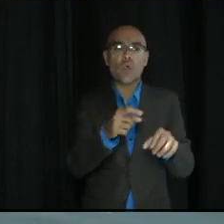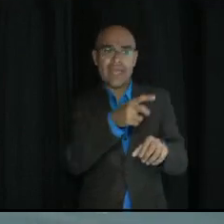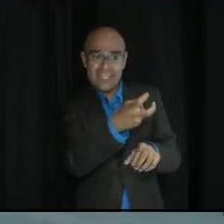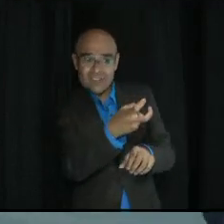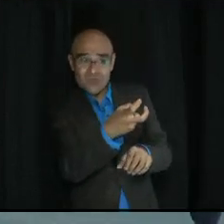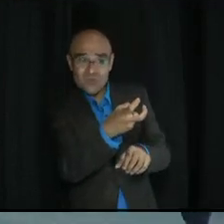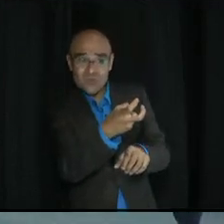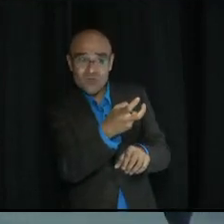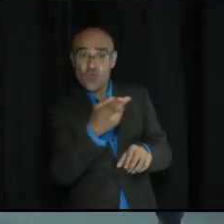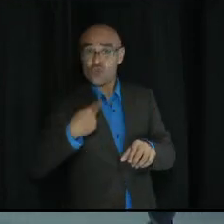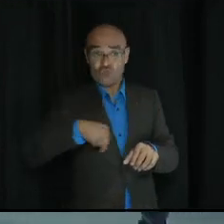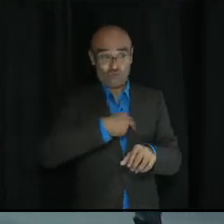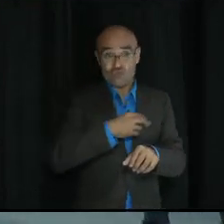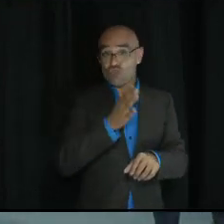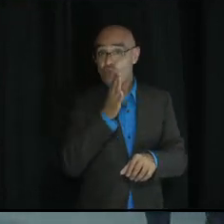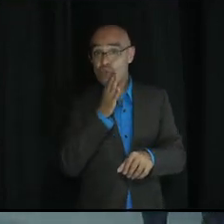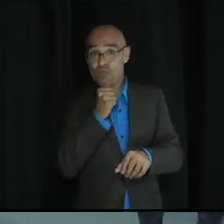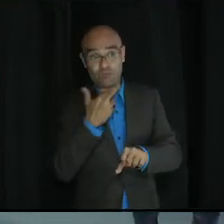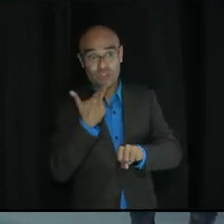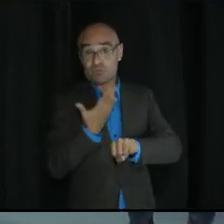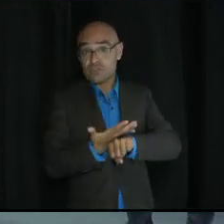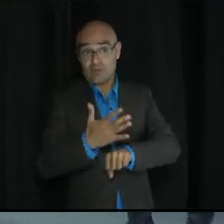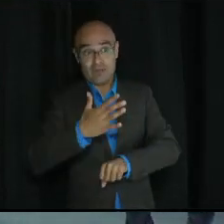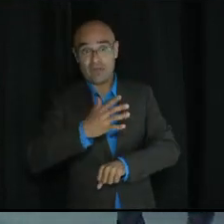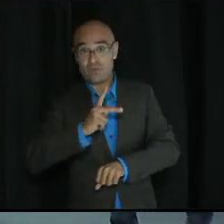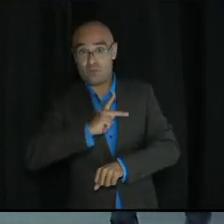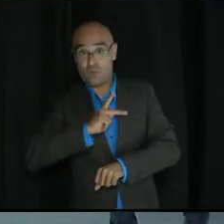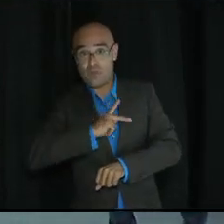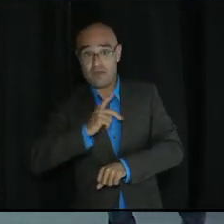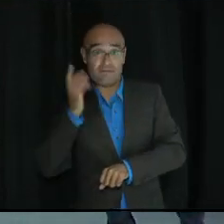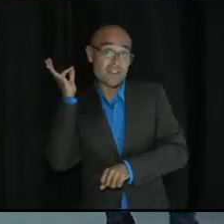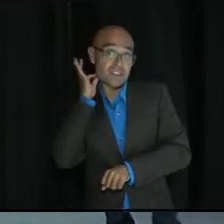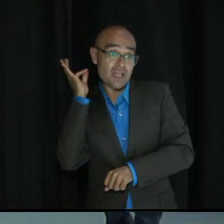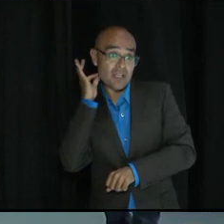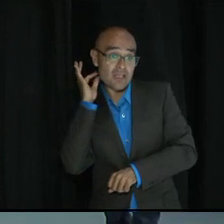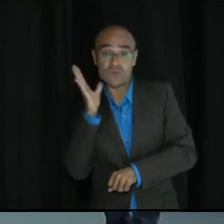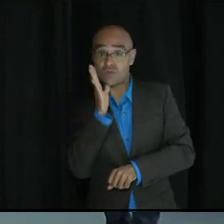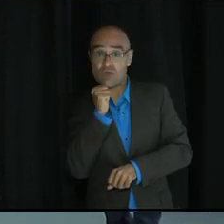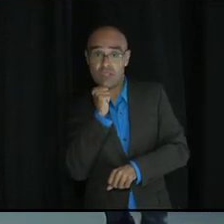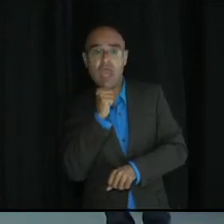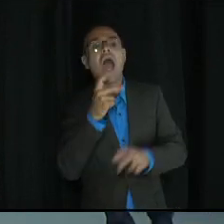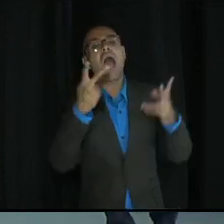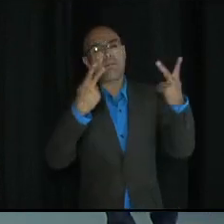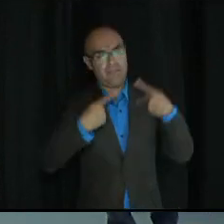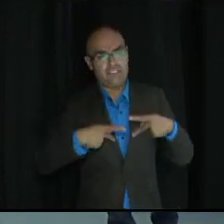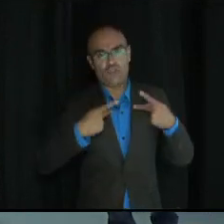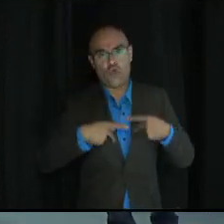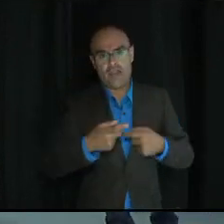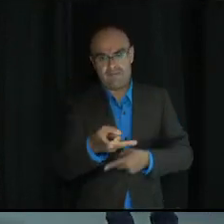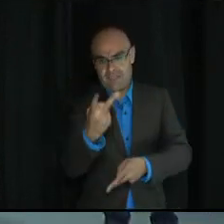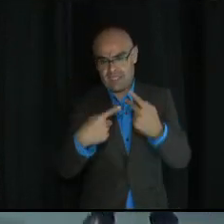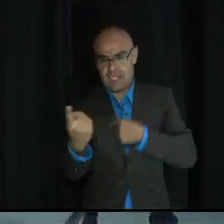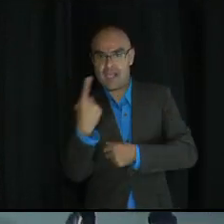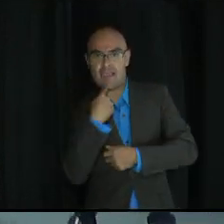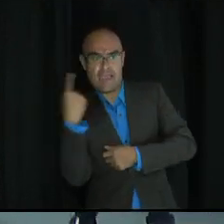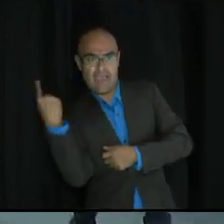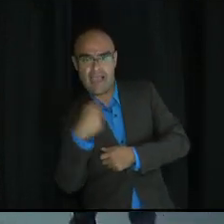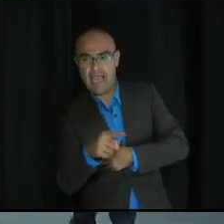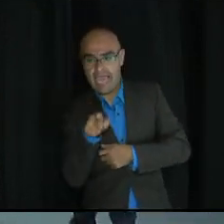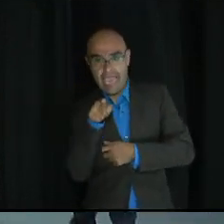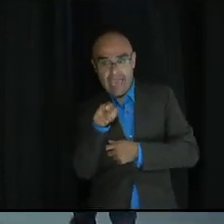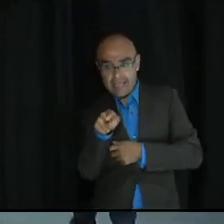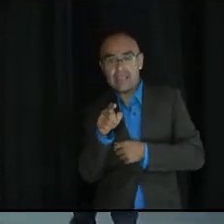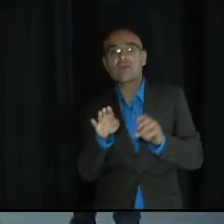competencia, pues poder, en este caso, orientar al usuario, brindarle la información que se requiere y también jurídicamente poderlo